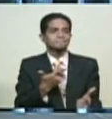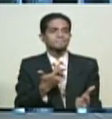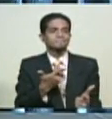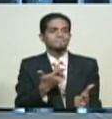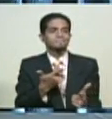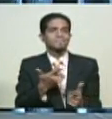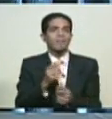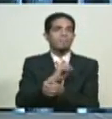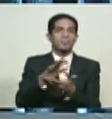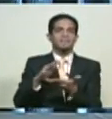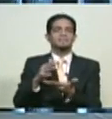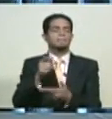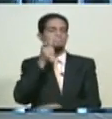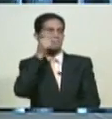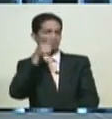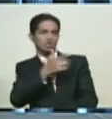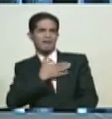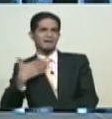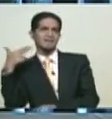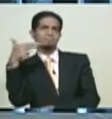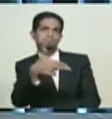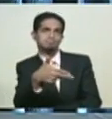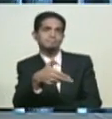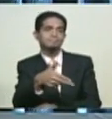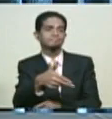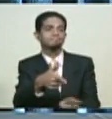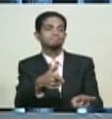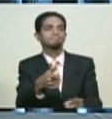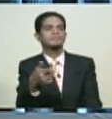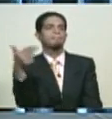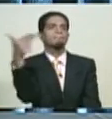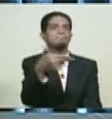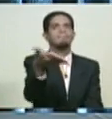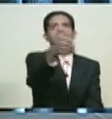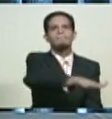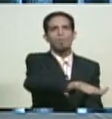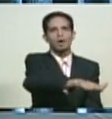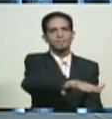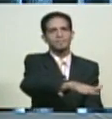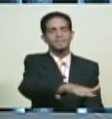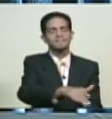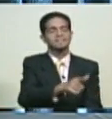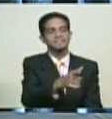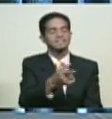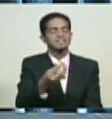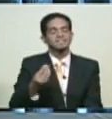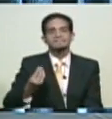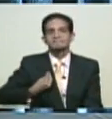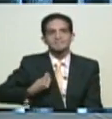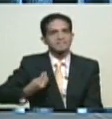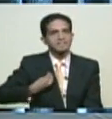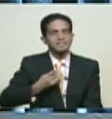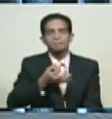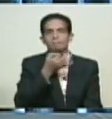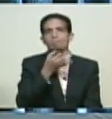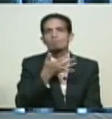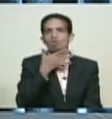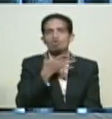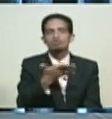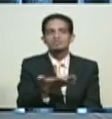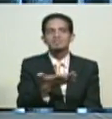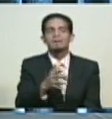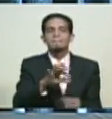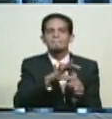a pagaron una vida tan hermoso también la espiritualidad de energía al que